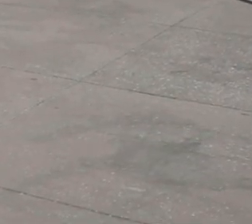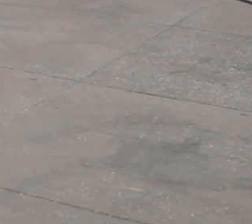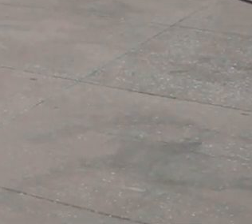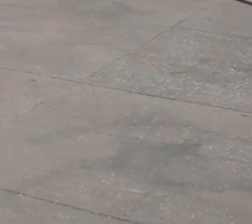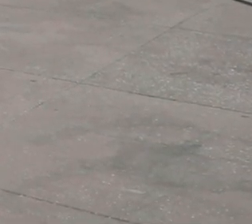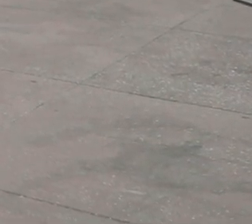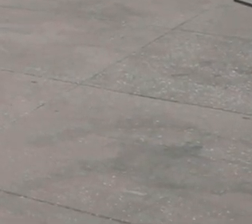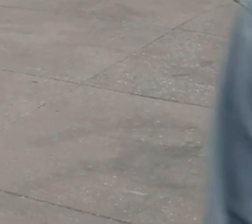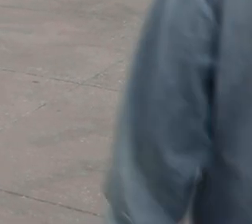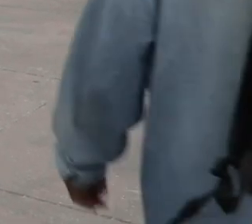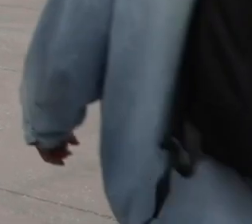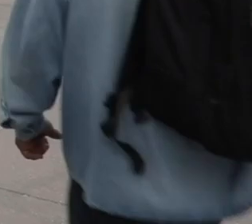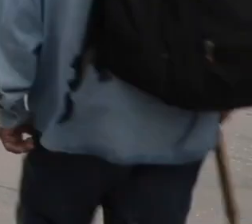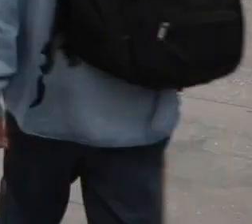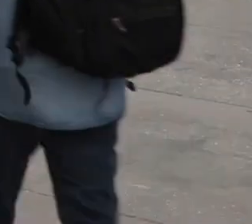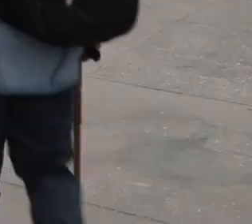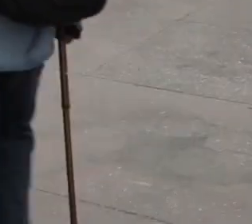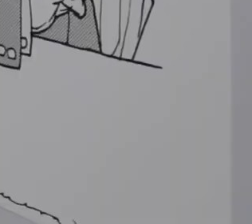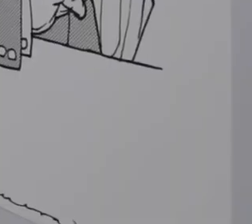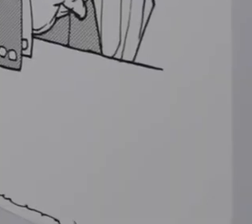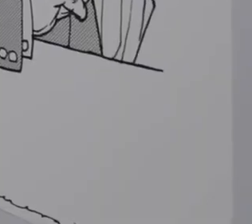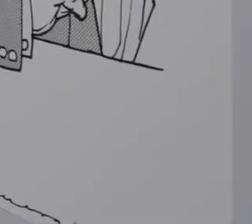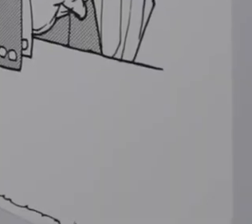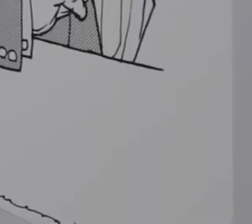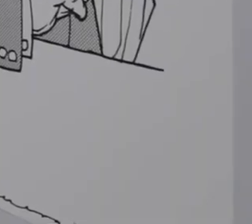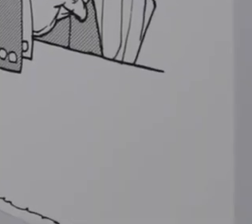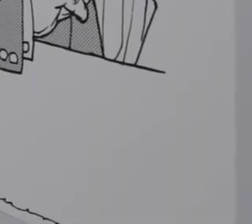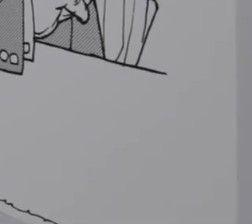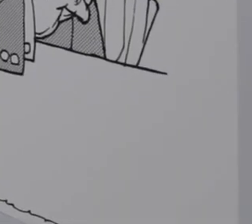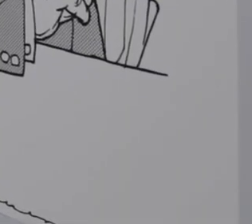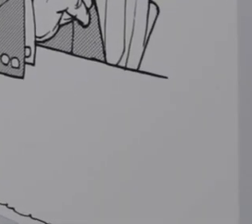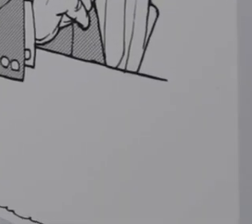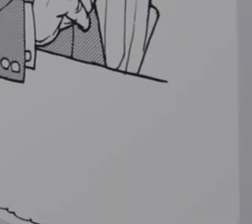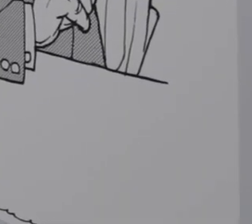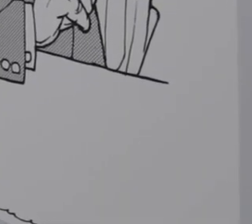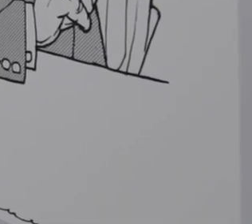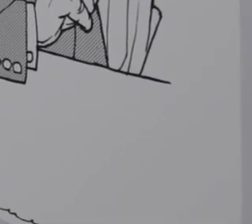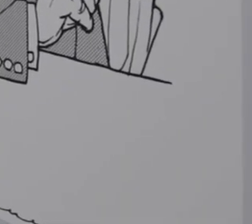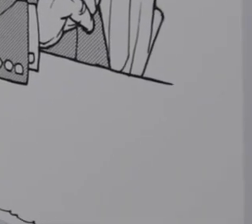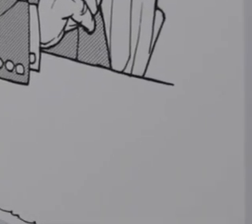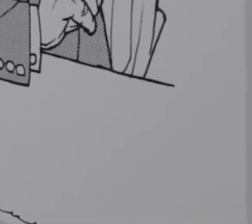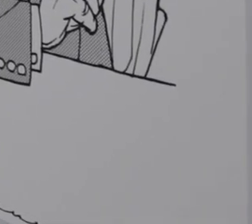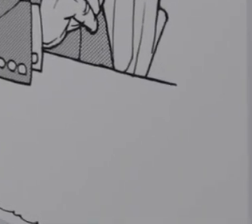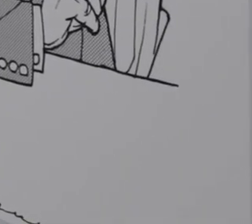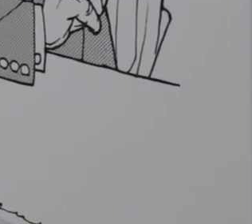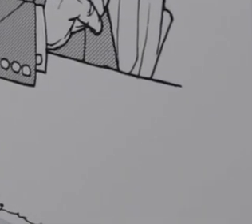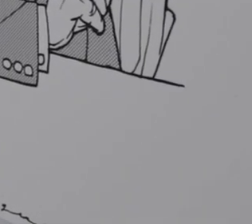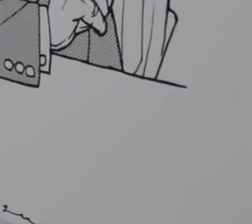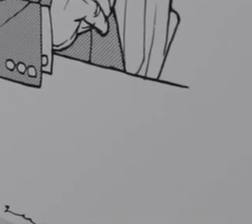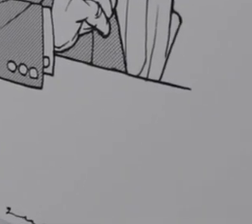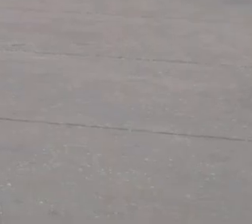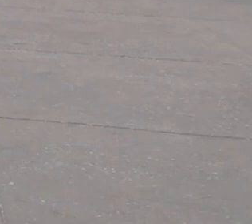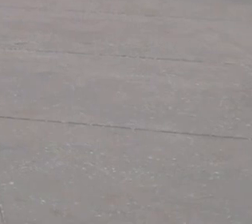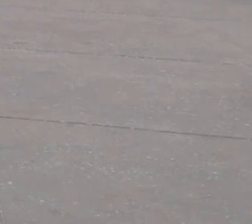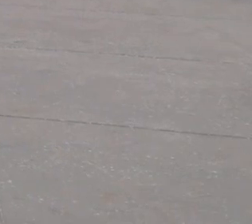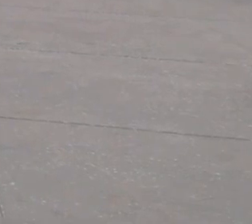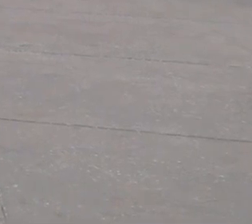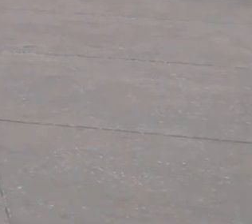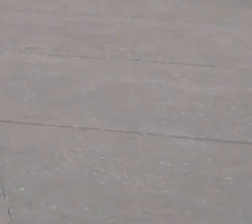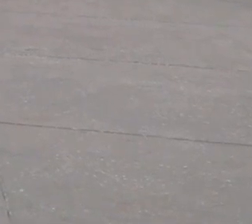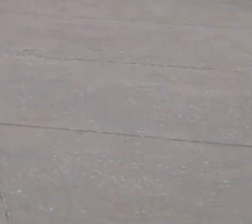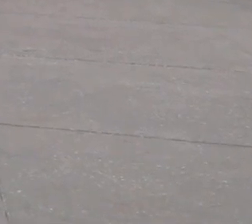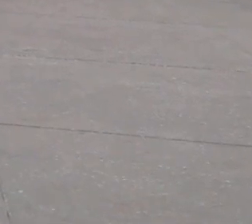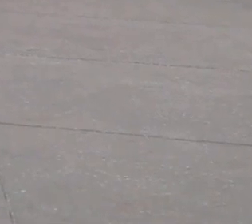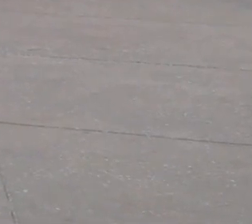todos sus atributos, hay una cosa que hay que decir de Antonio: era un extraordinario analista político, era